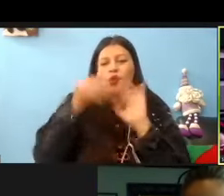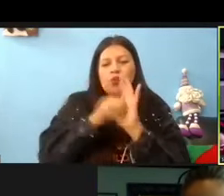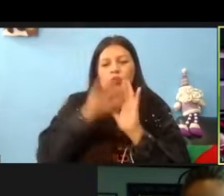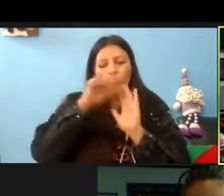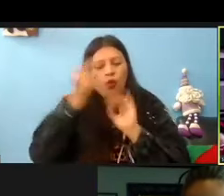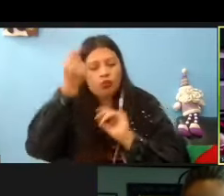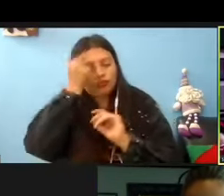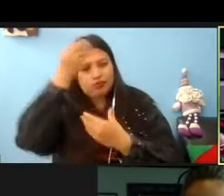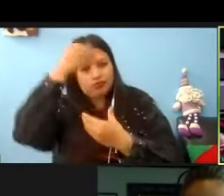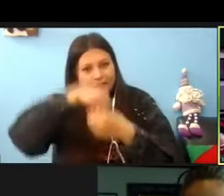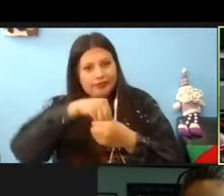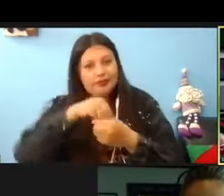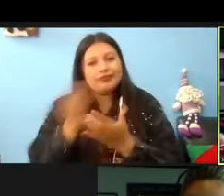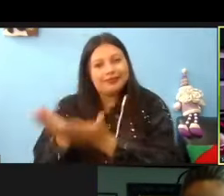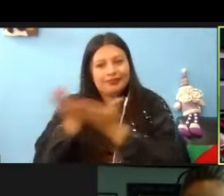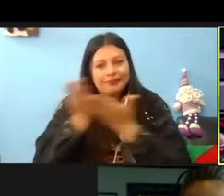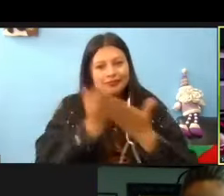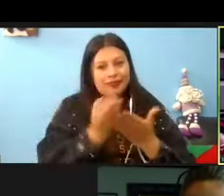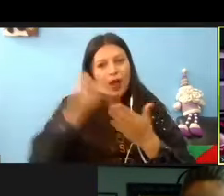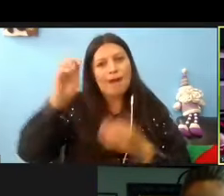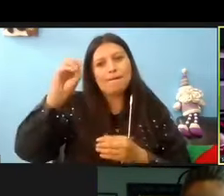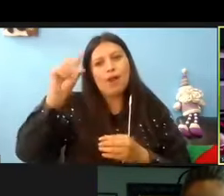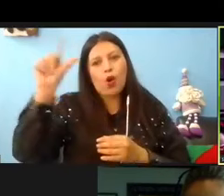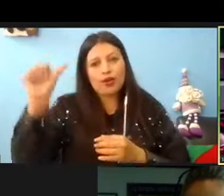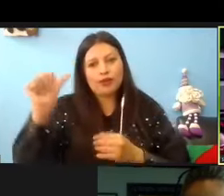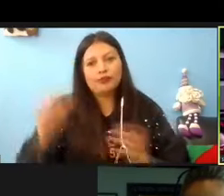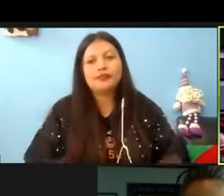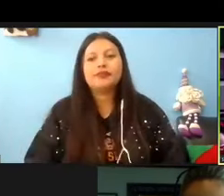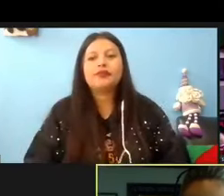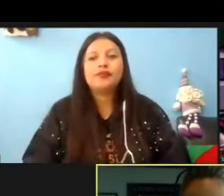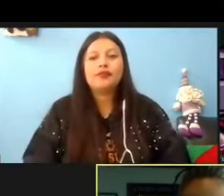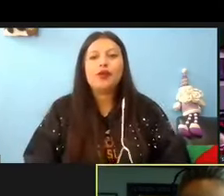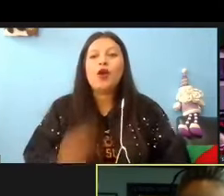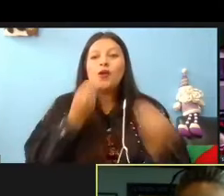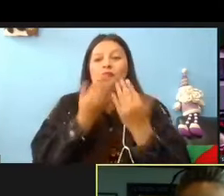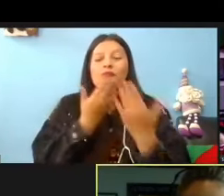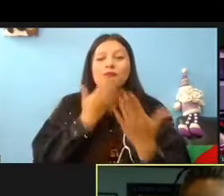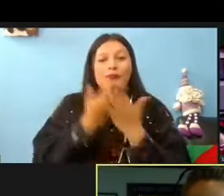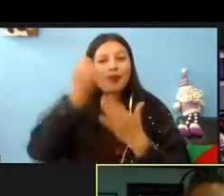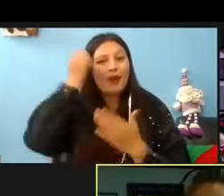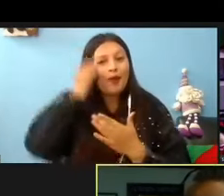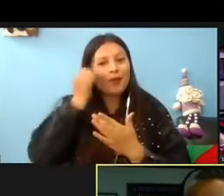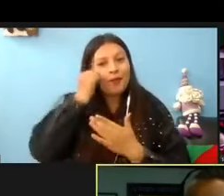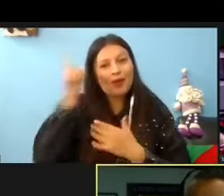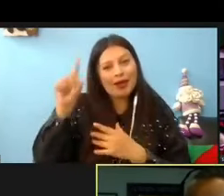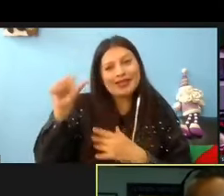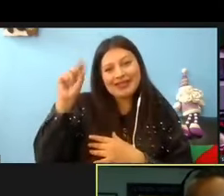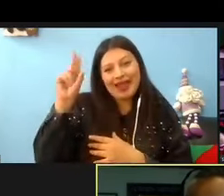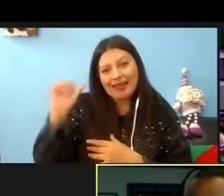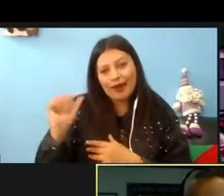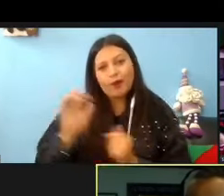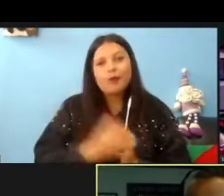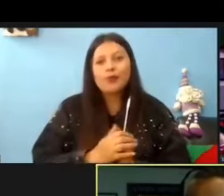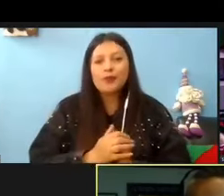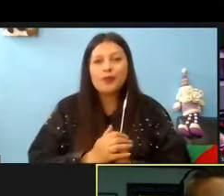Memoria. Bienvenida, Paola. Muchas gracias, profesora Sandra.